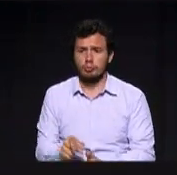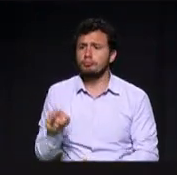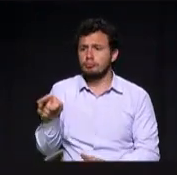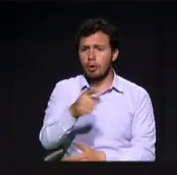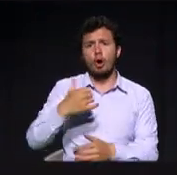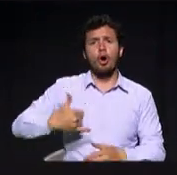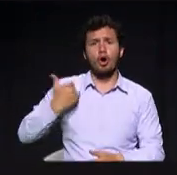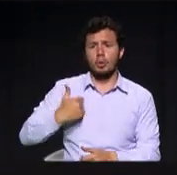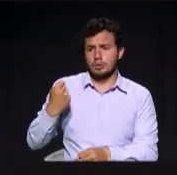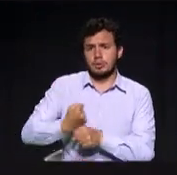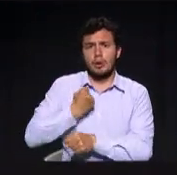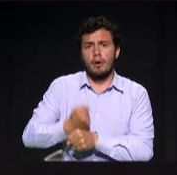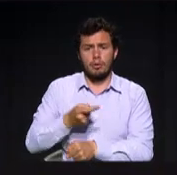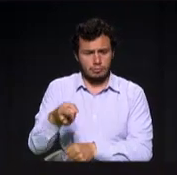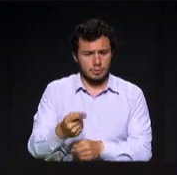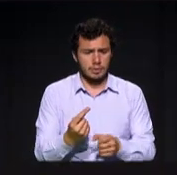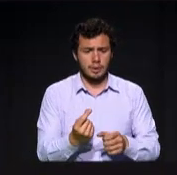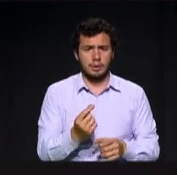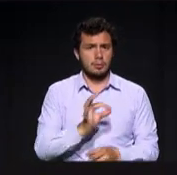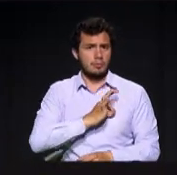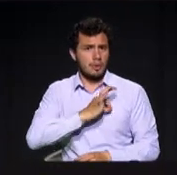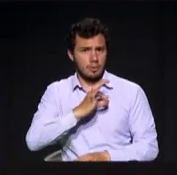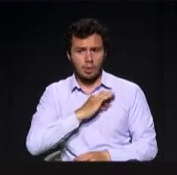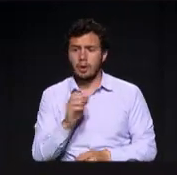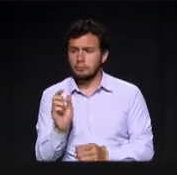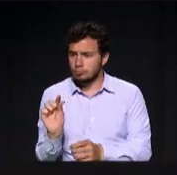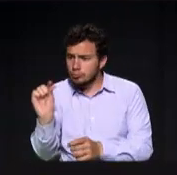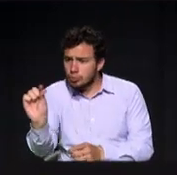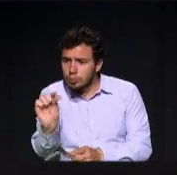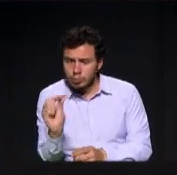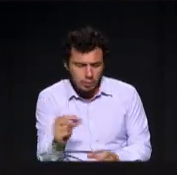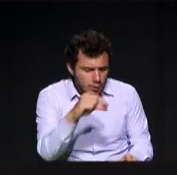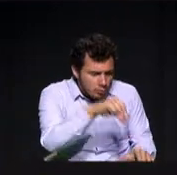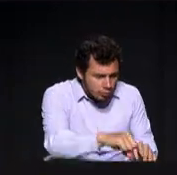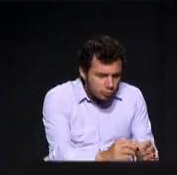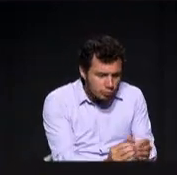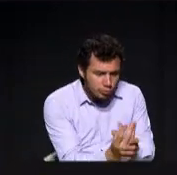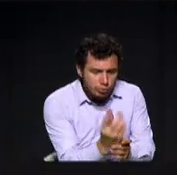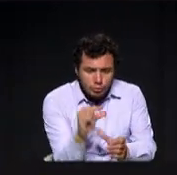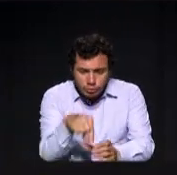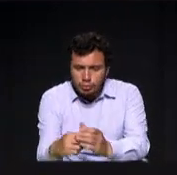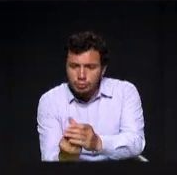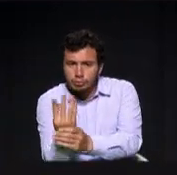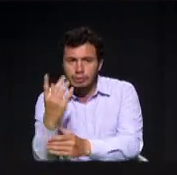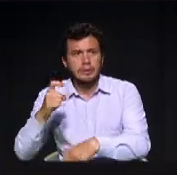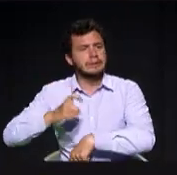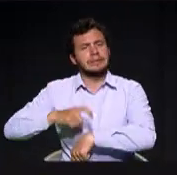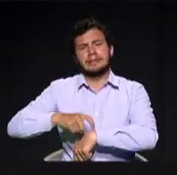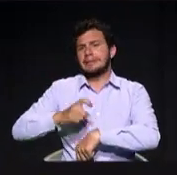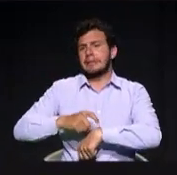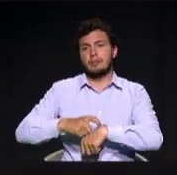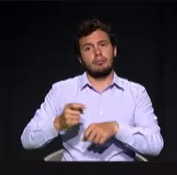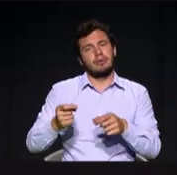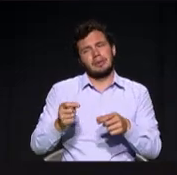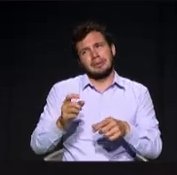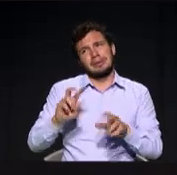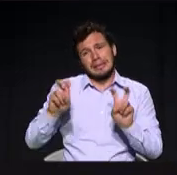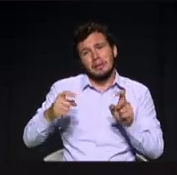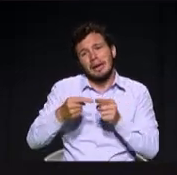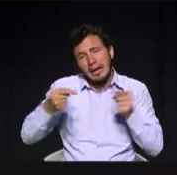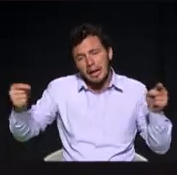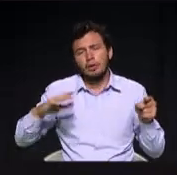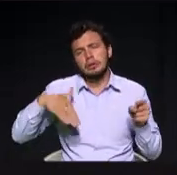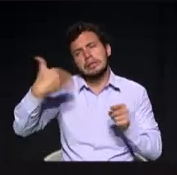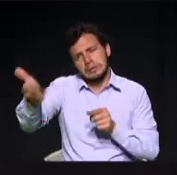y muy sencillo es que no hay tiempo es largo el tema pero pero se lo voy a seguir